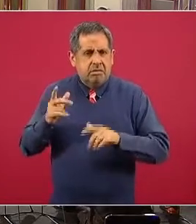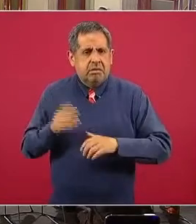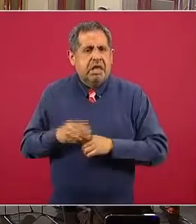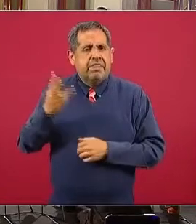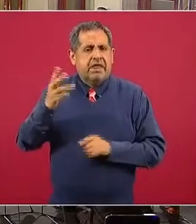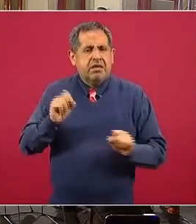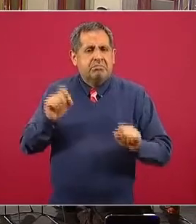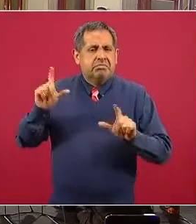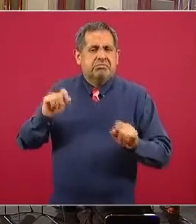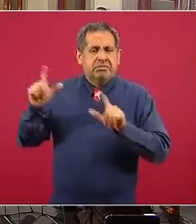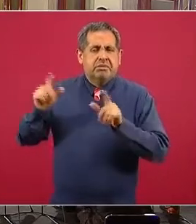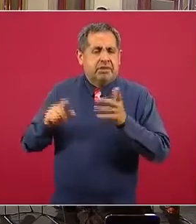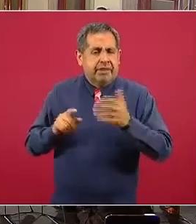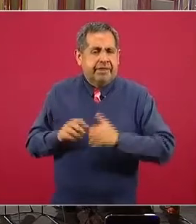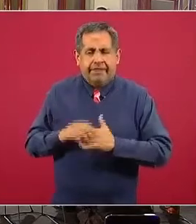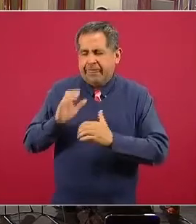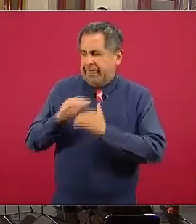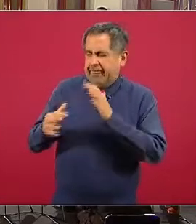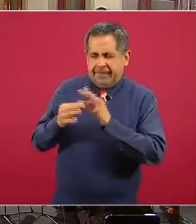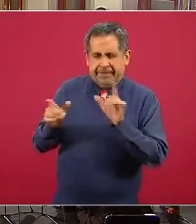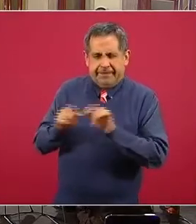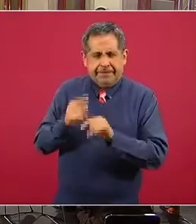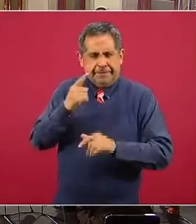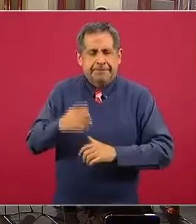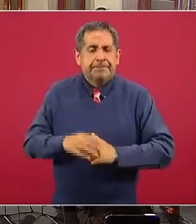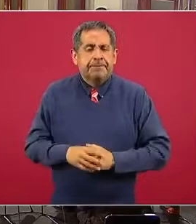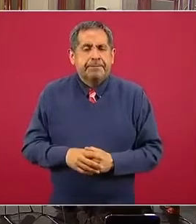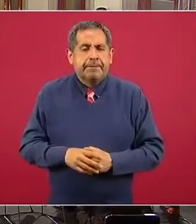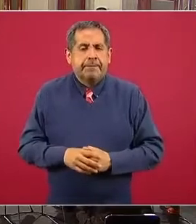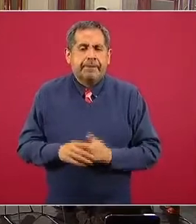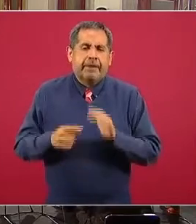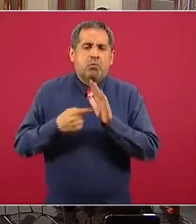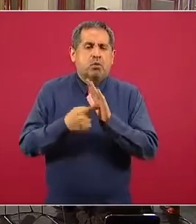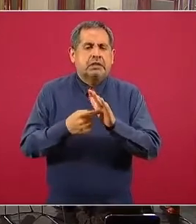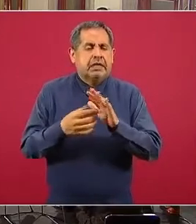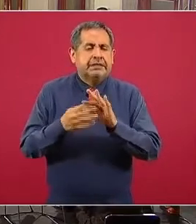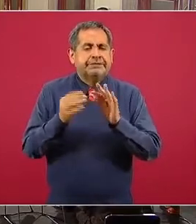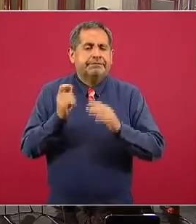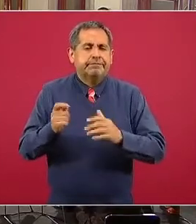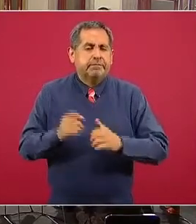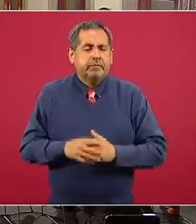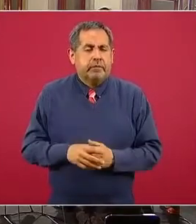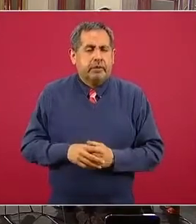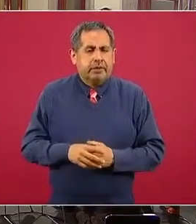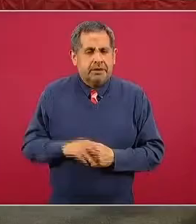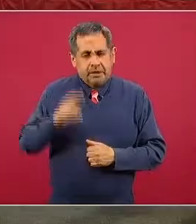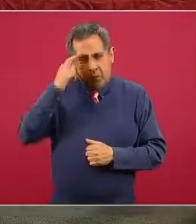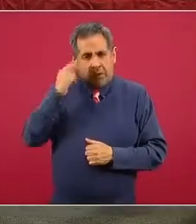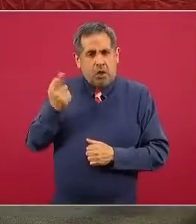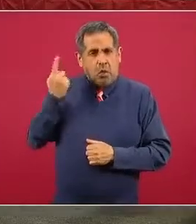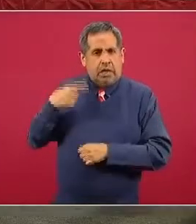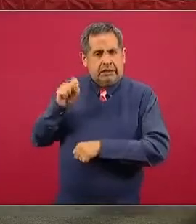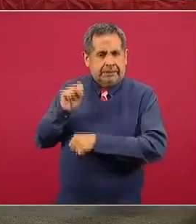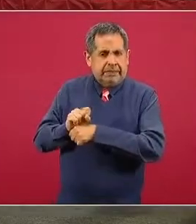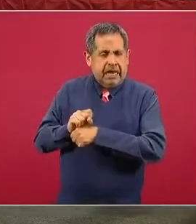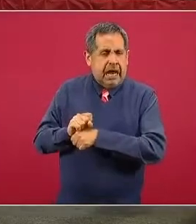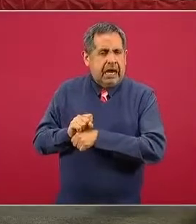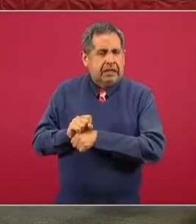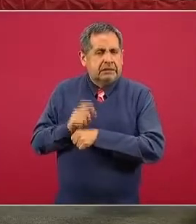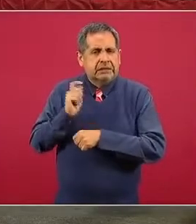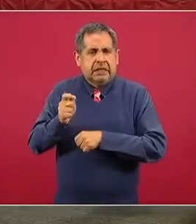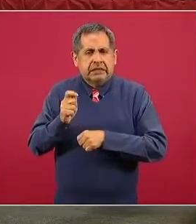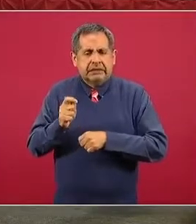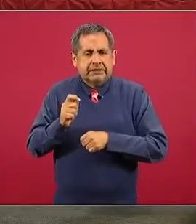3 diapositivas nada más y cerramos rápido con esto. Queríamos comentarles, si recuerdan, la semana pasada habíamos actualizado